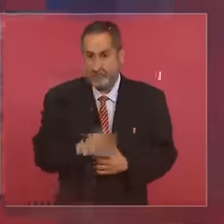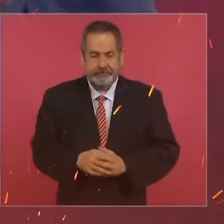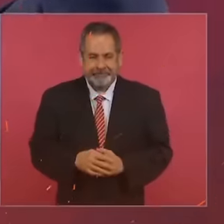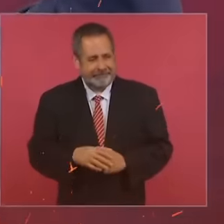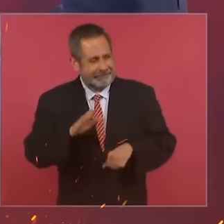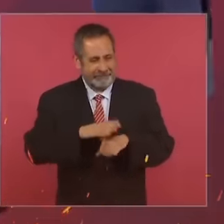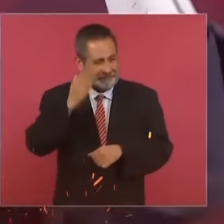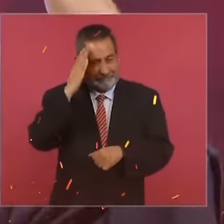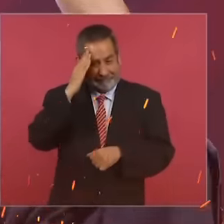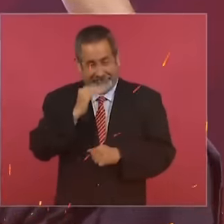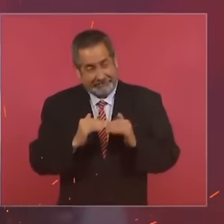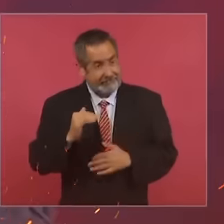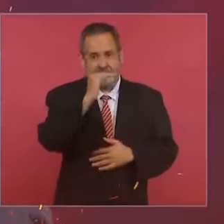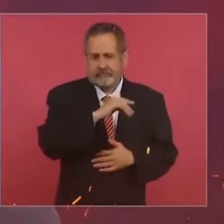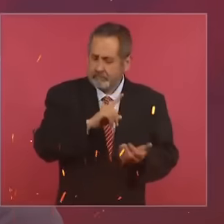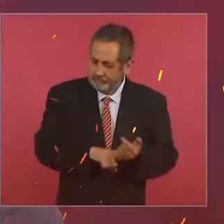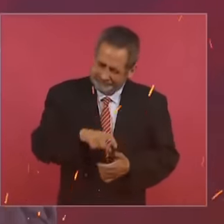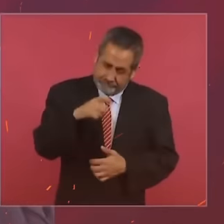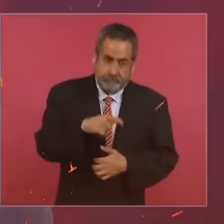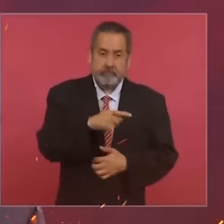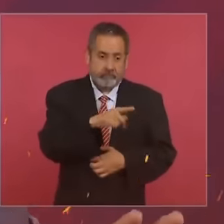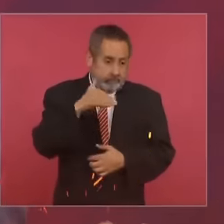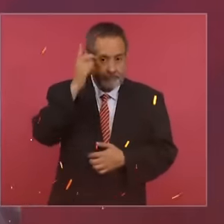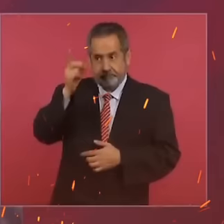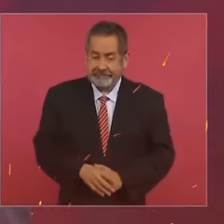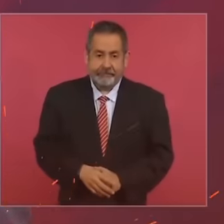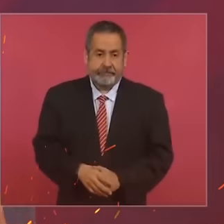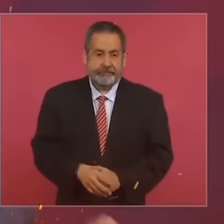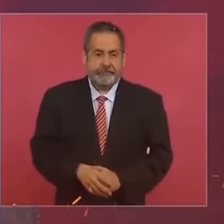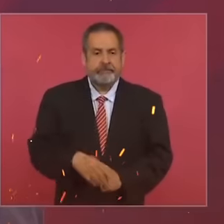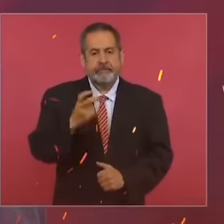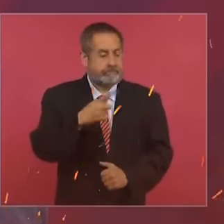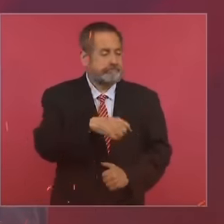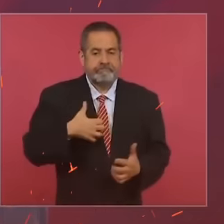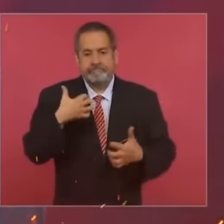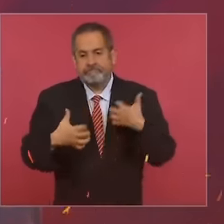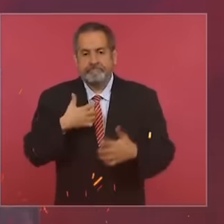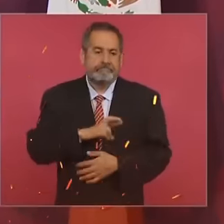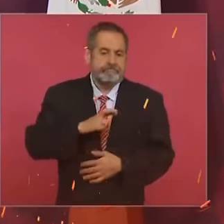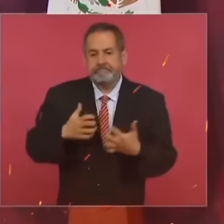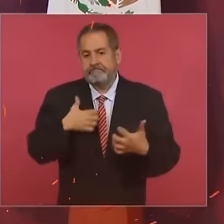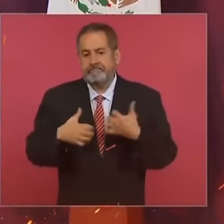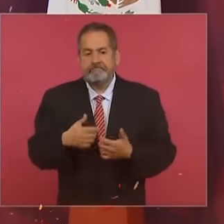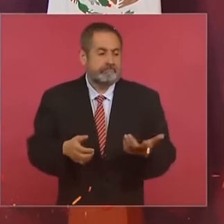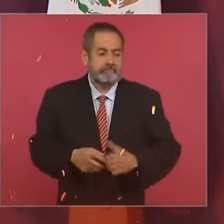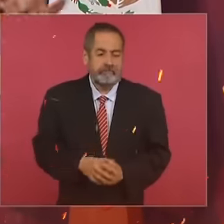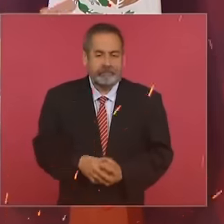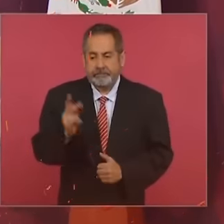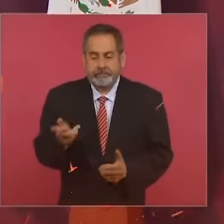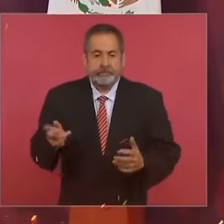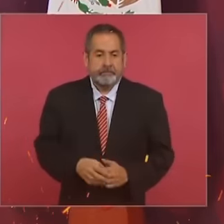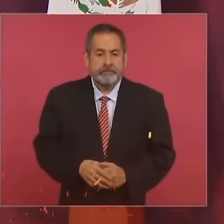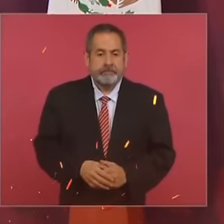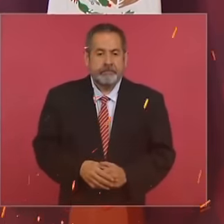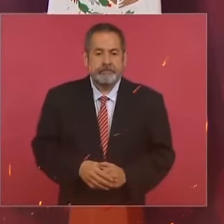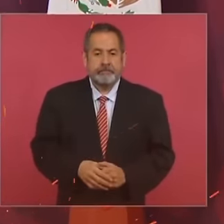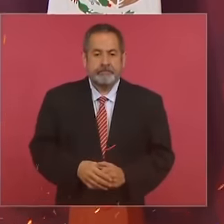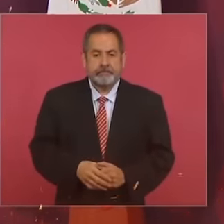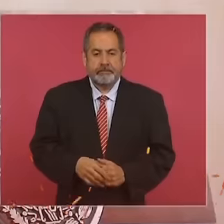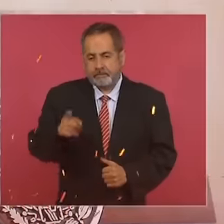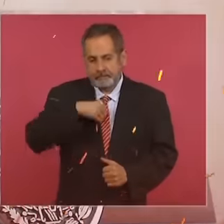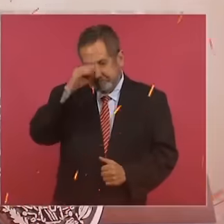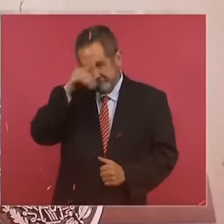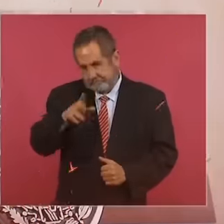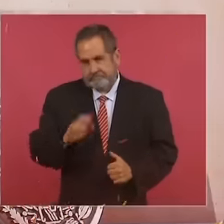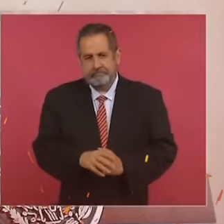Los de mero arriba, esos eran los dueños del país. Por eso es el enojo. Pero, ¿qué dicen